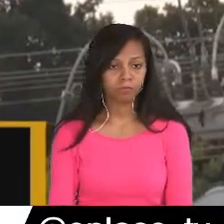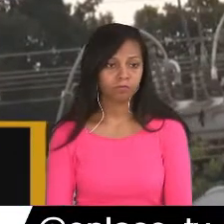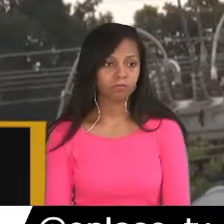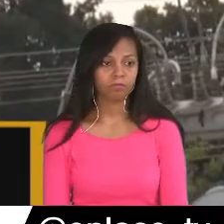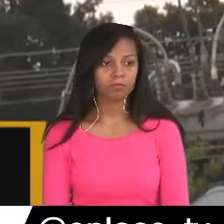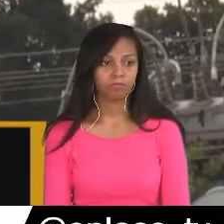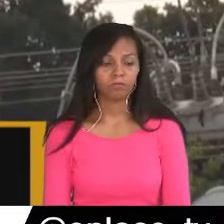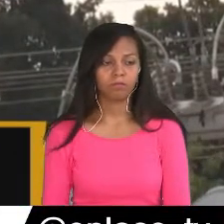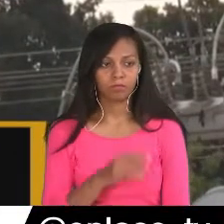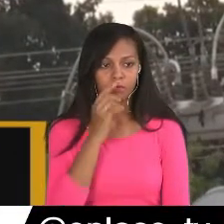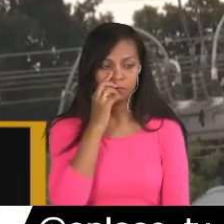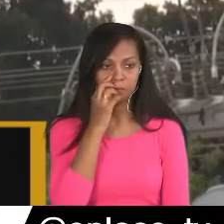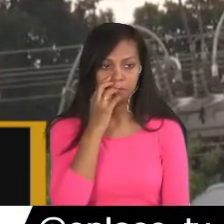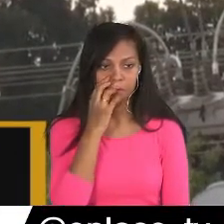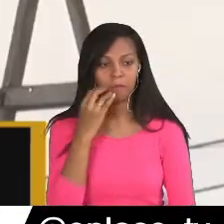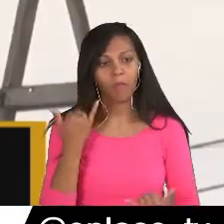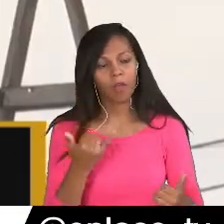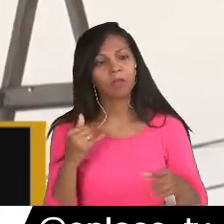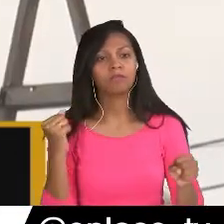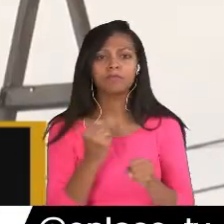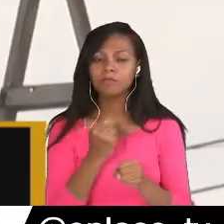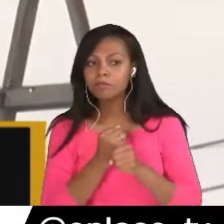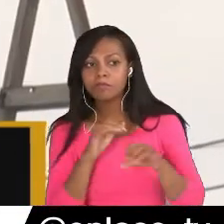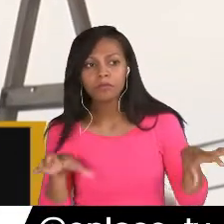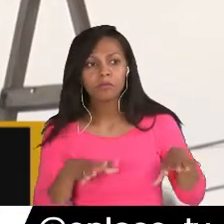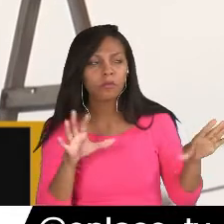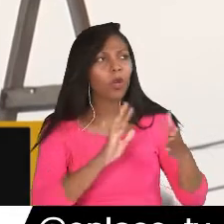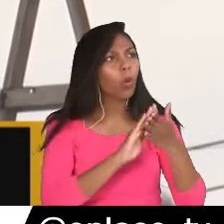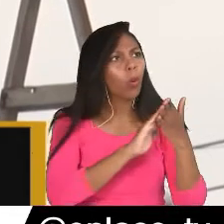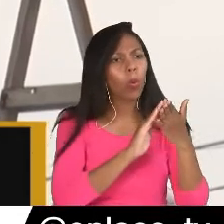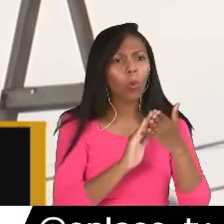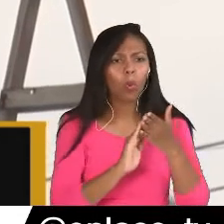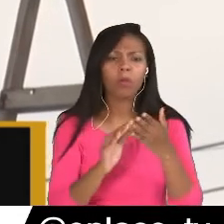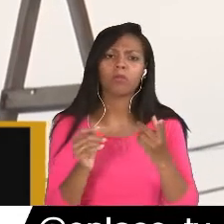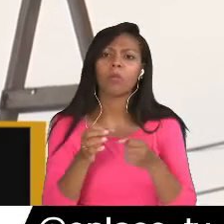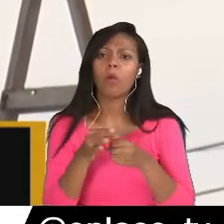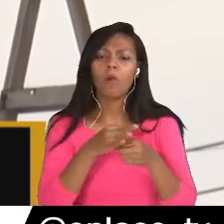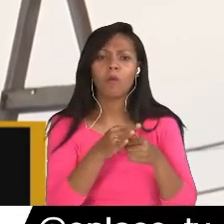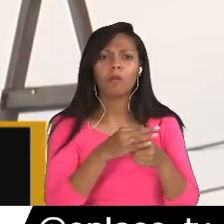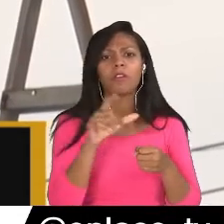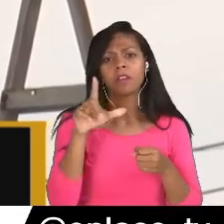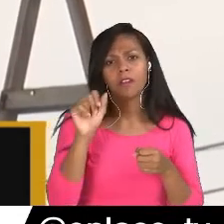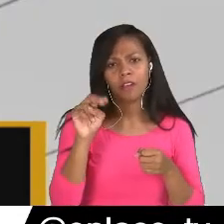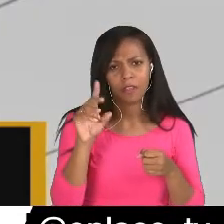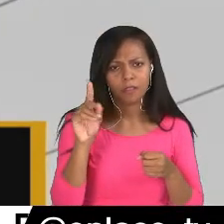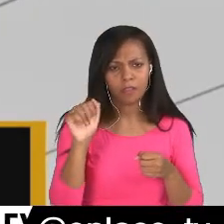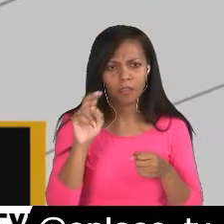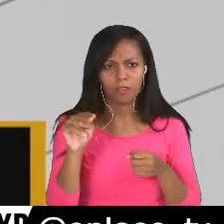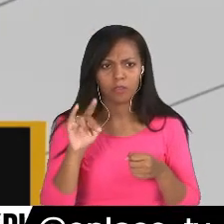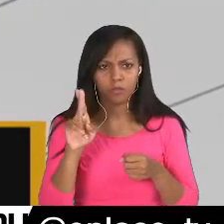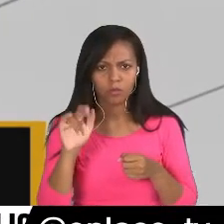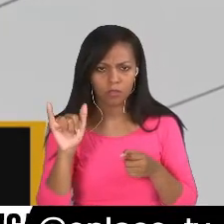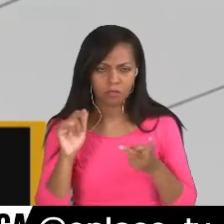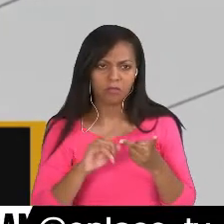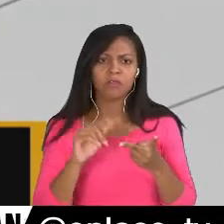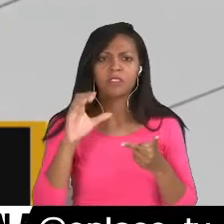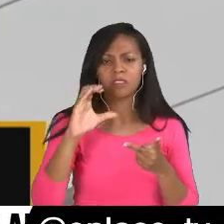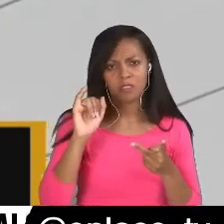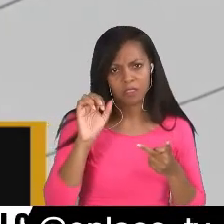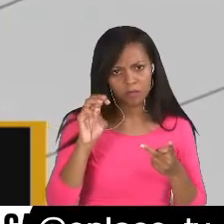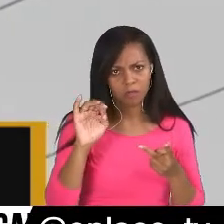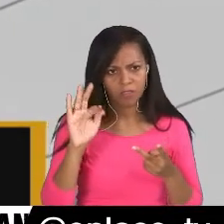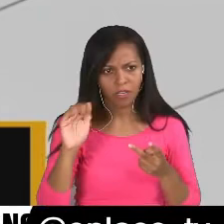En trabajos de modernización y mejoramiento de los municipios de Cimitarra, Puerto Parra y Landazuri, la ESA invertirá cerca de 10 mil